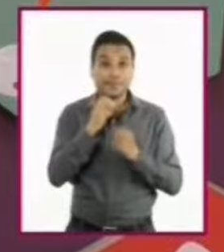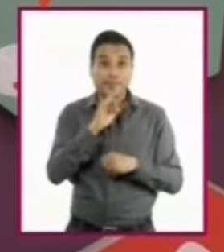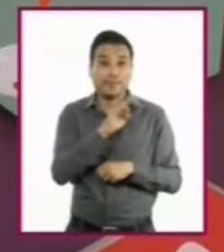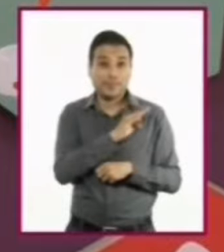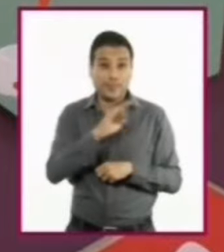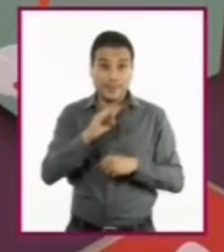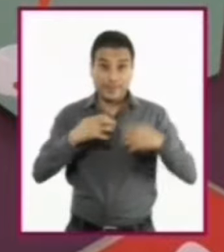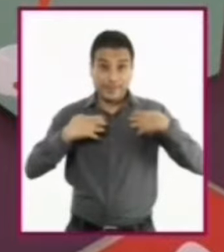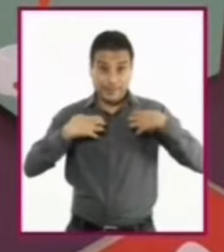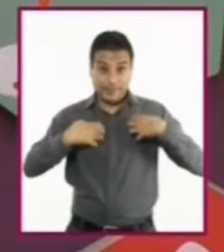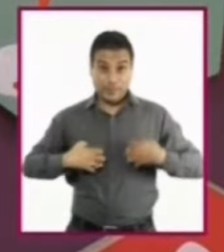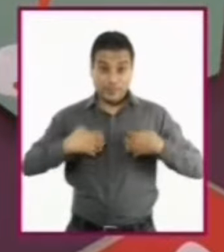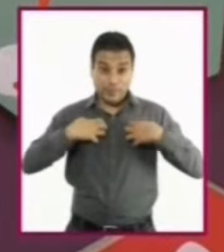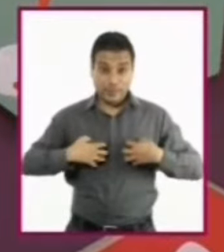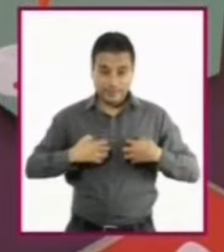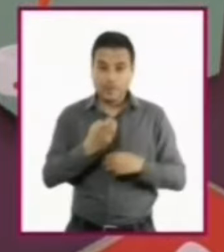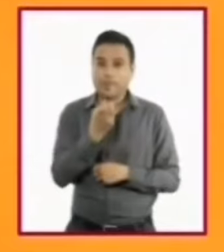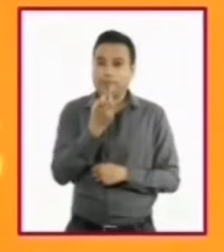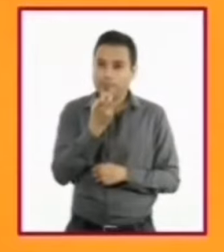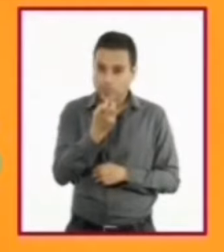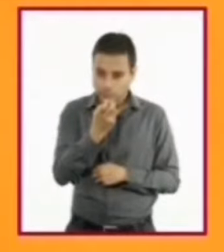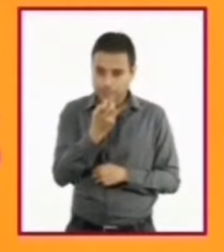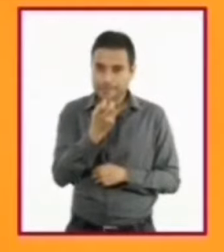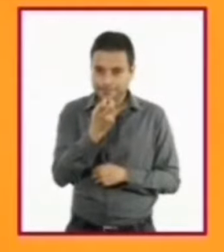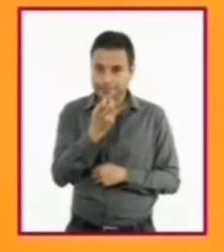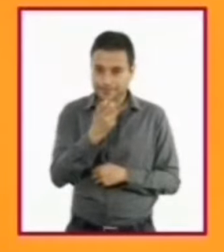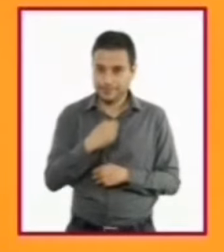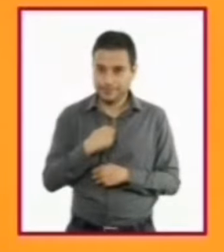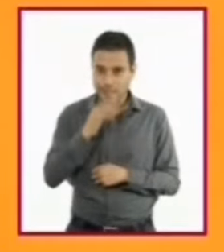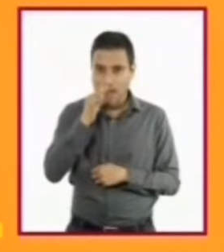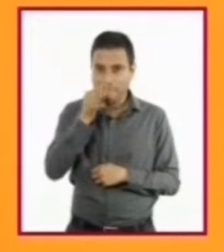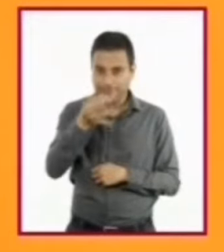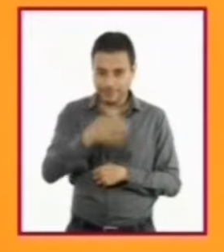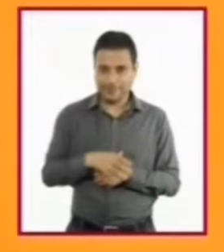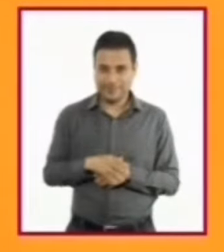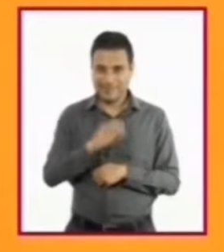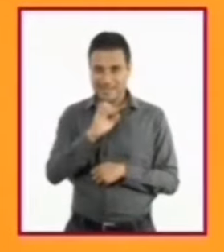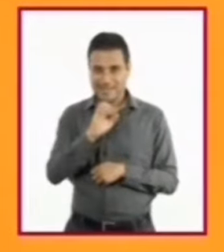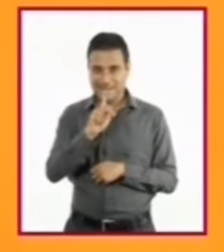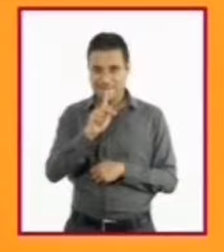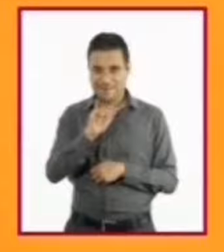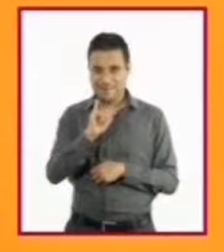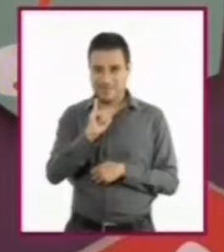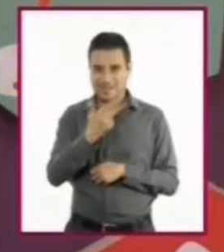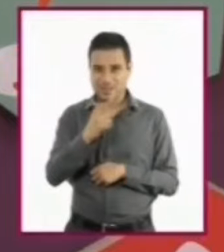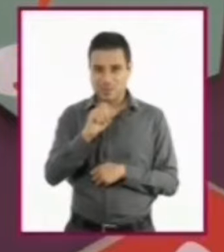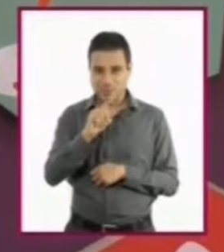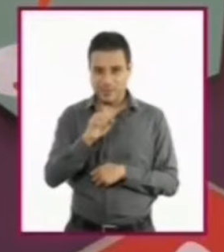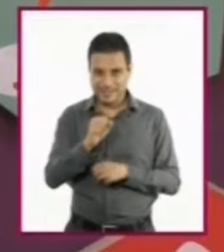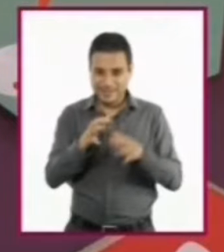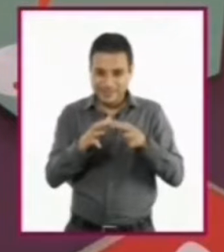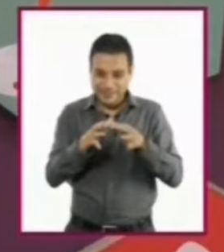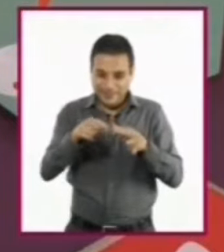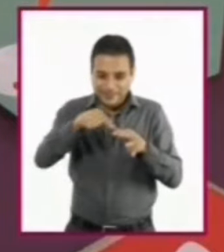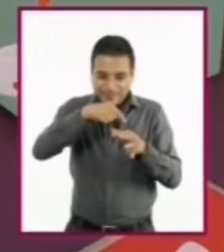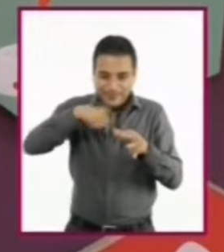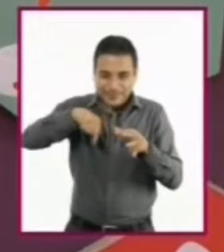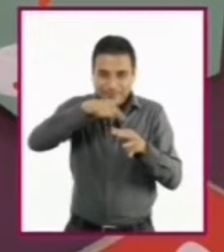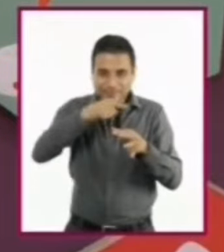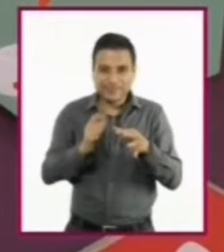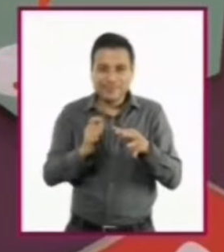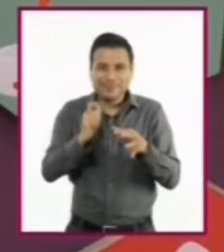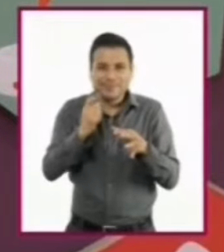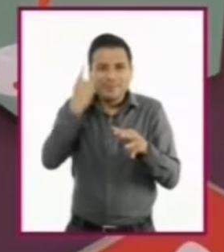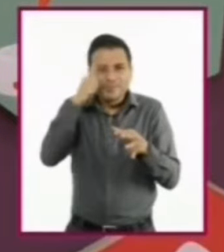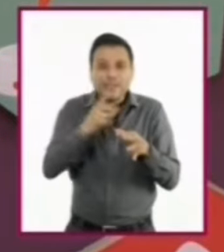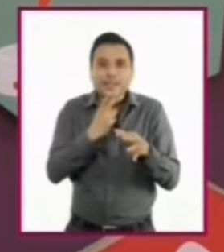ello que es importante destacar la importancia de la epiglotis, que de forma regular impide que